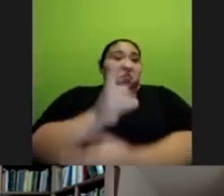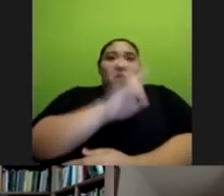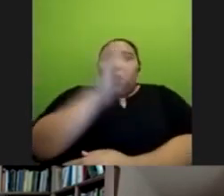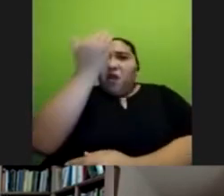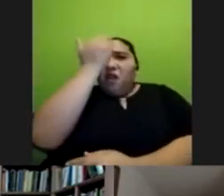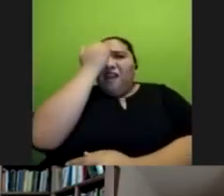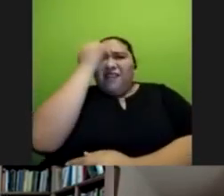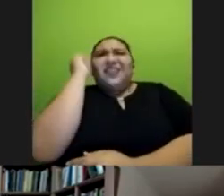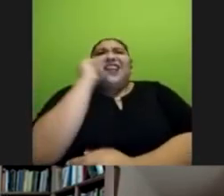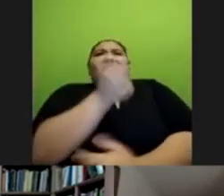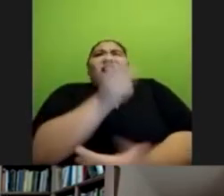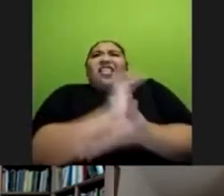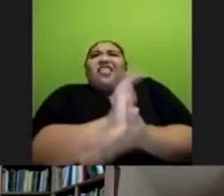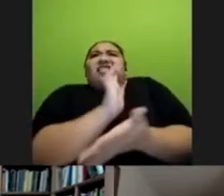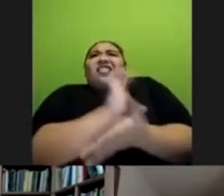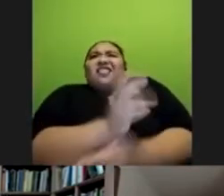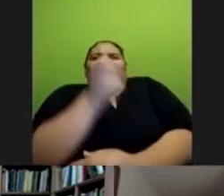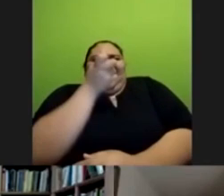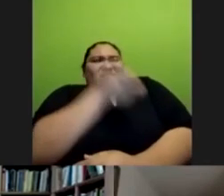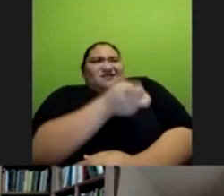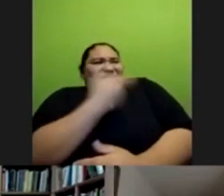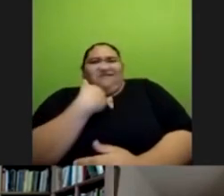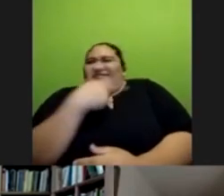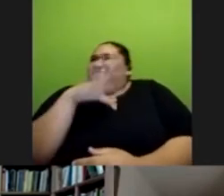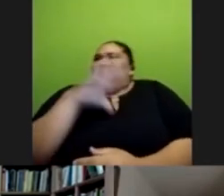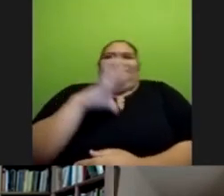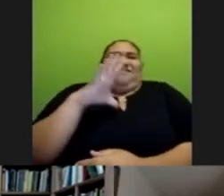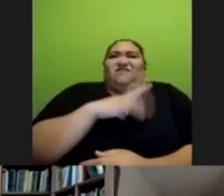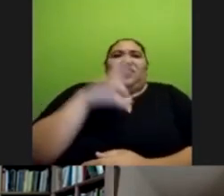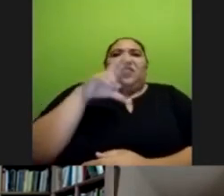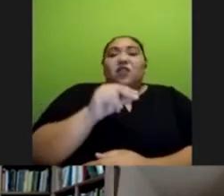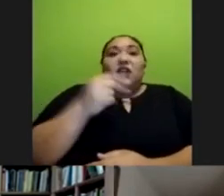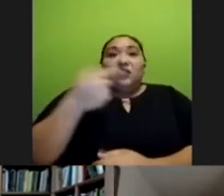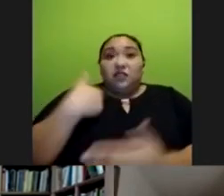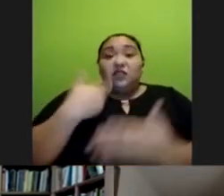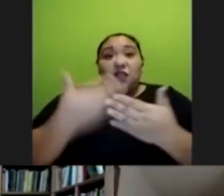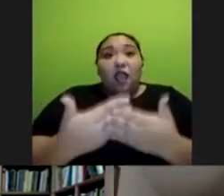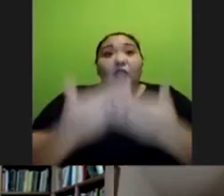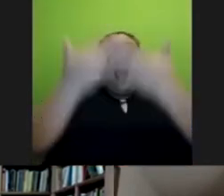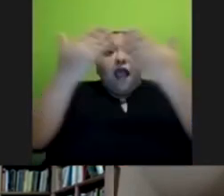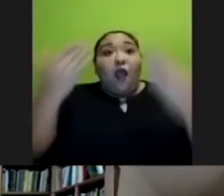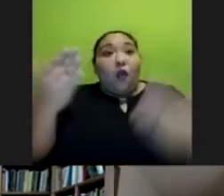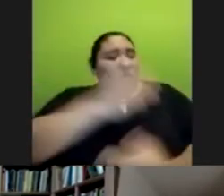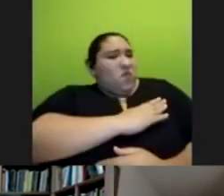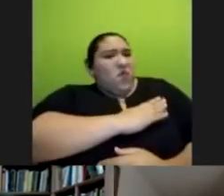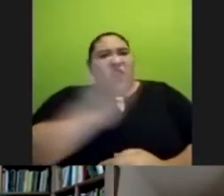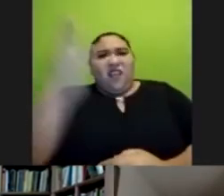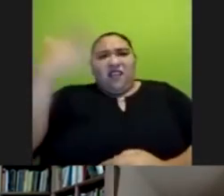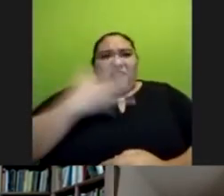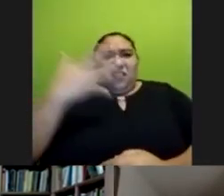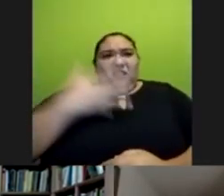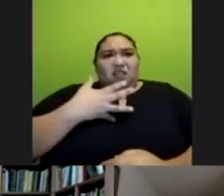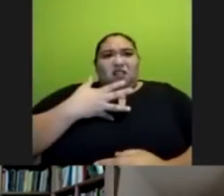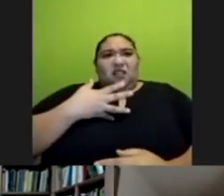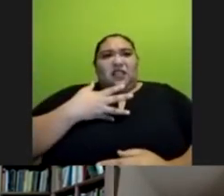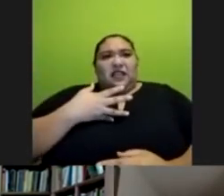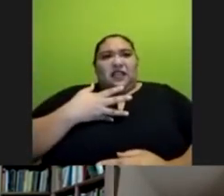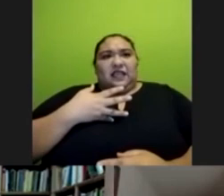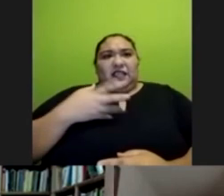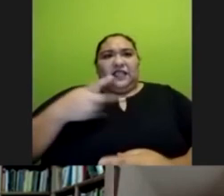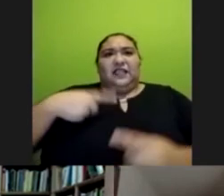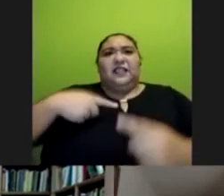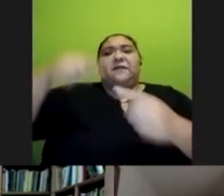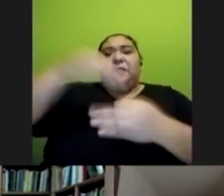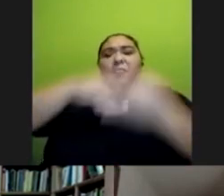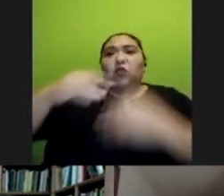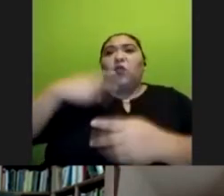existiera, hoy día es muy bueno que tengamos un marco constitucional, una réplica en todas las constituciones de los